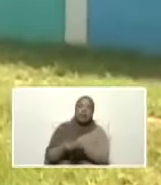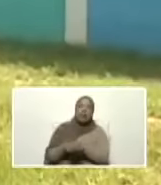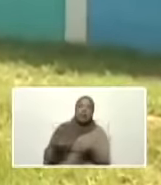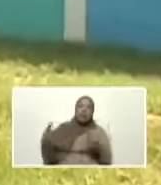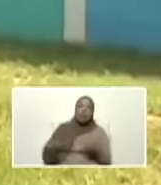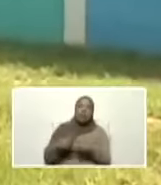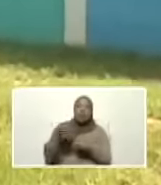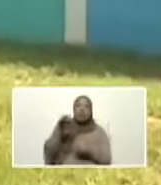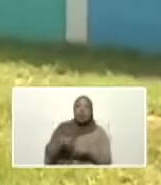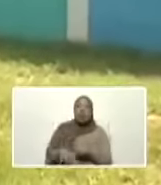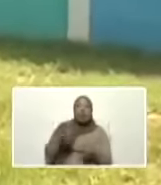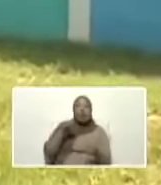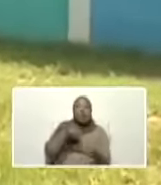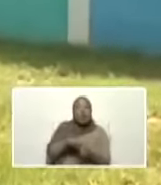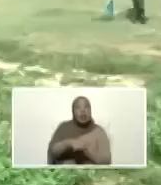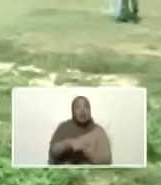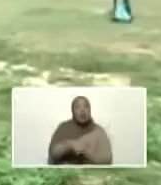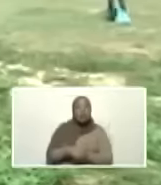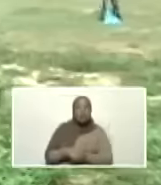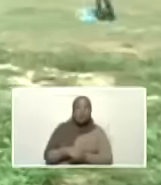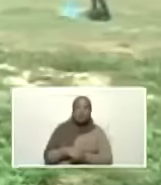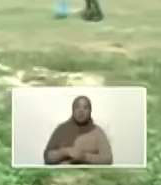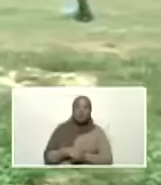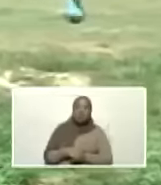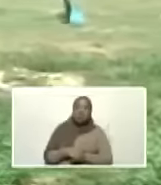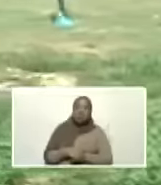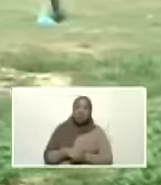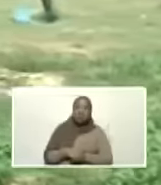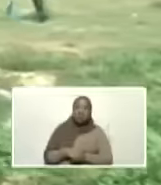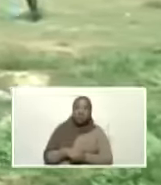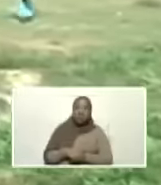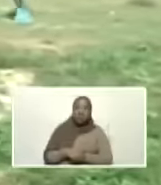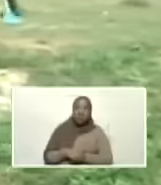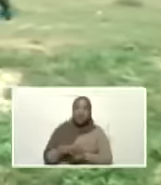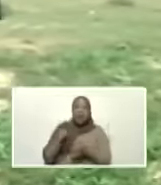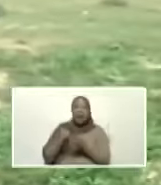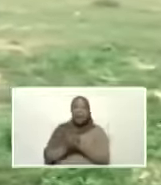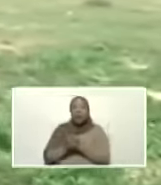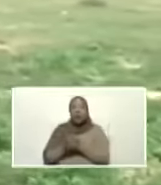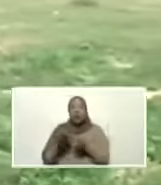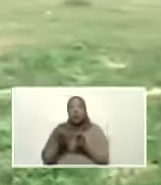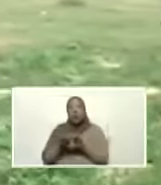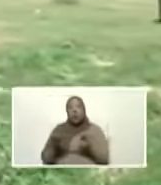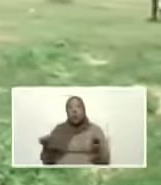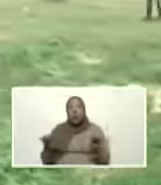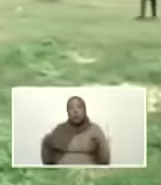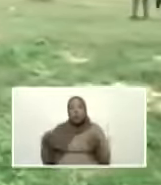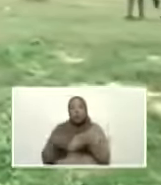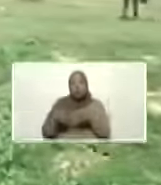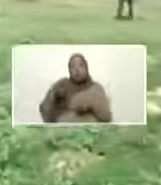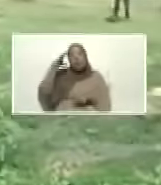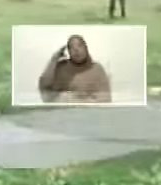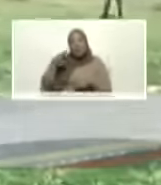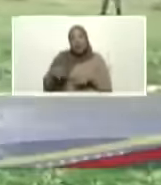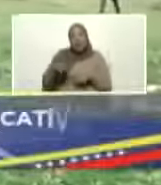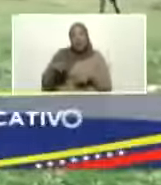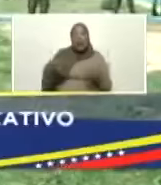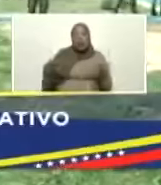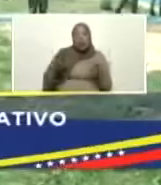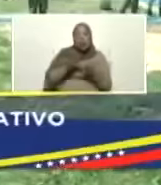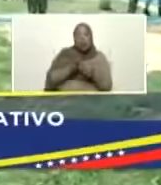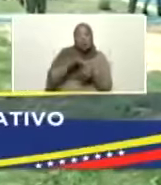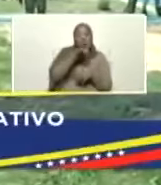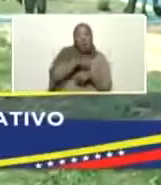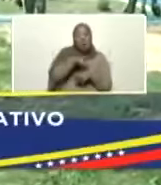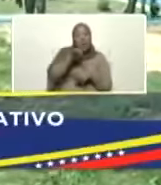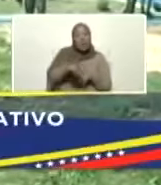en el estado de Tamacuro, donde con las bricomiles de educación, en unión perfecta cívico-militar,